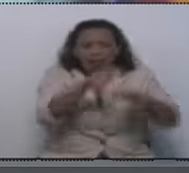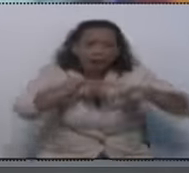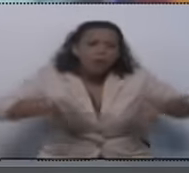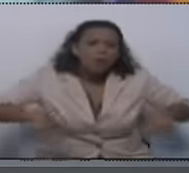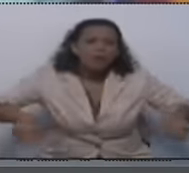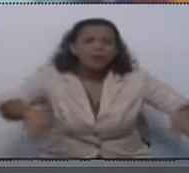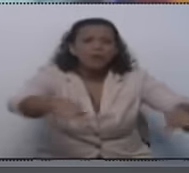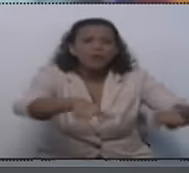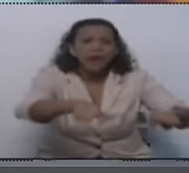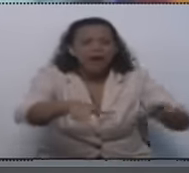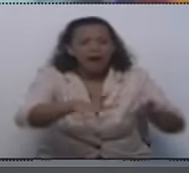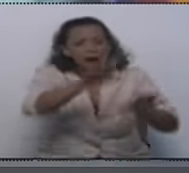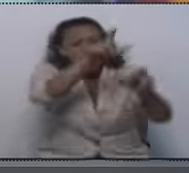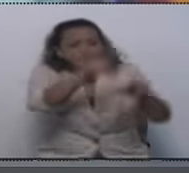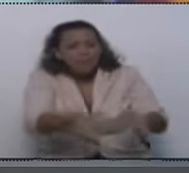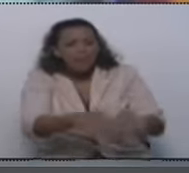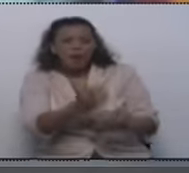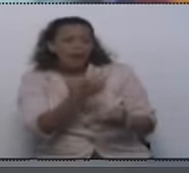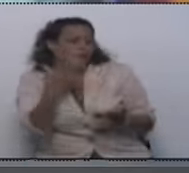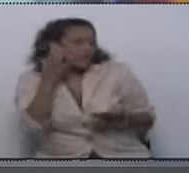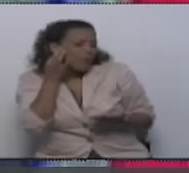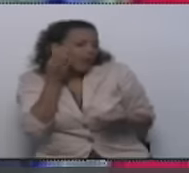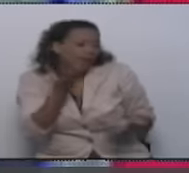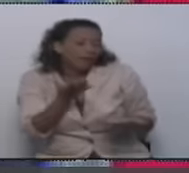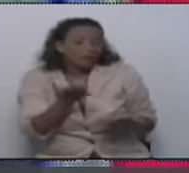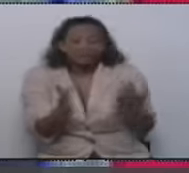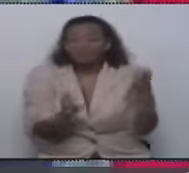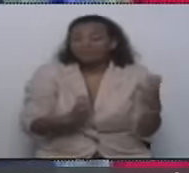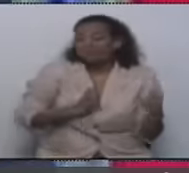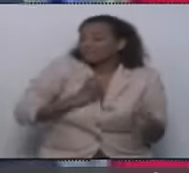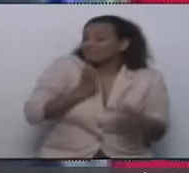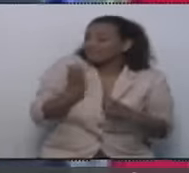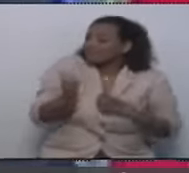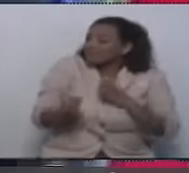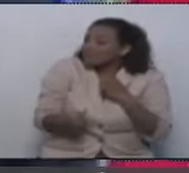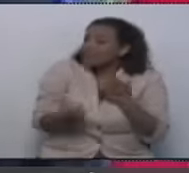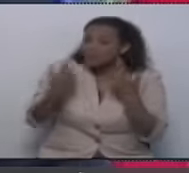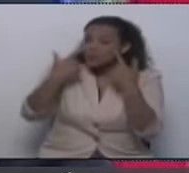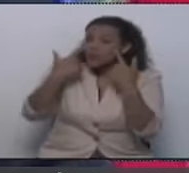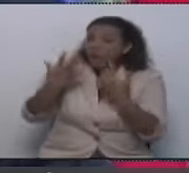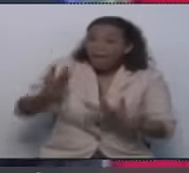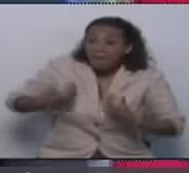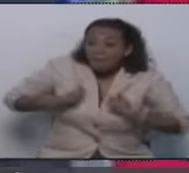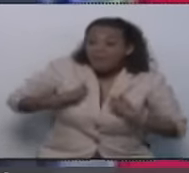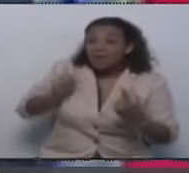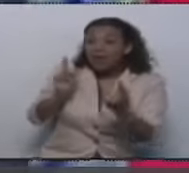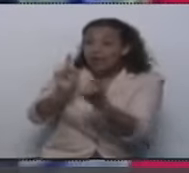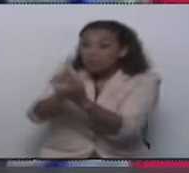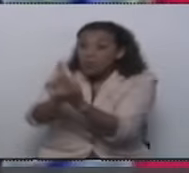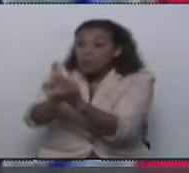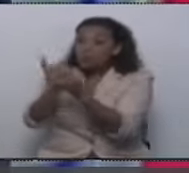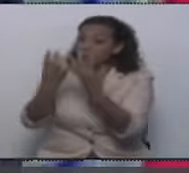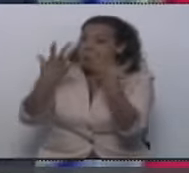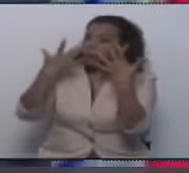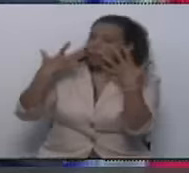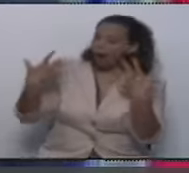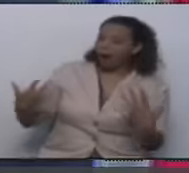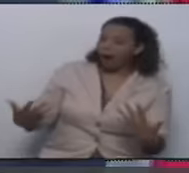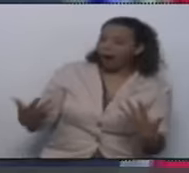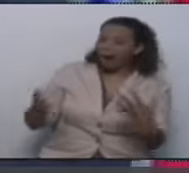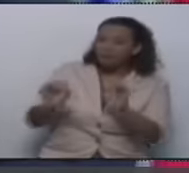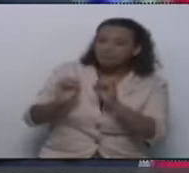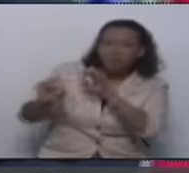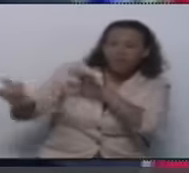merecido a la Caperucita? Bueno, mucha emoción, presidente, porque teniéndola ella en vida, viéndose multiplicada